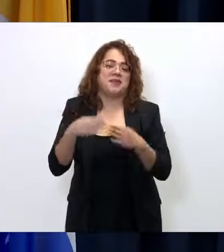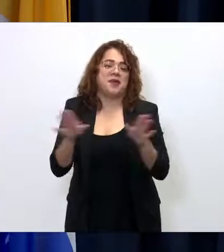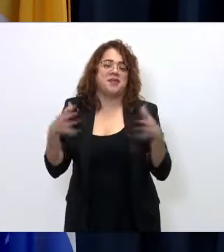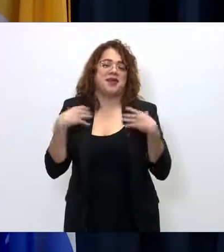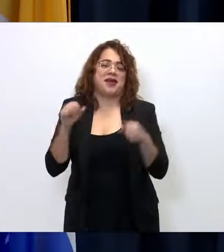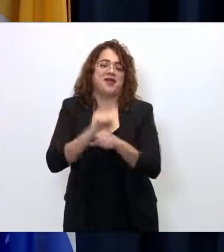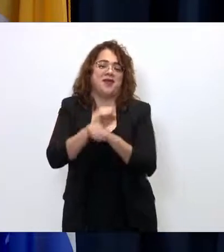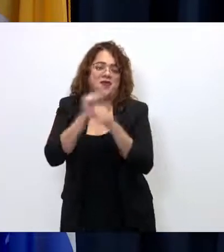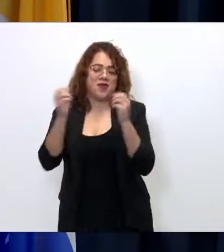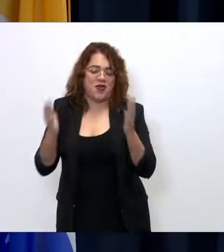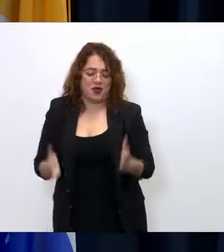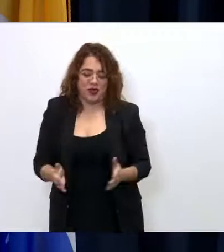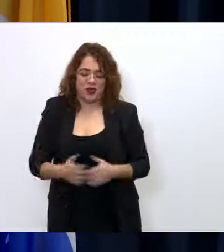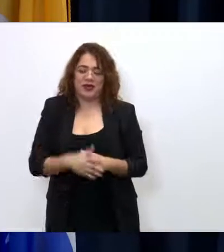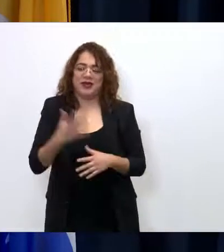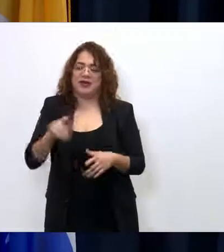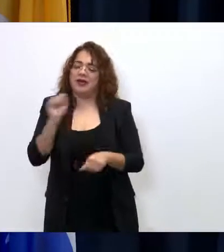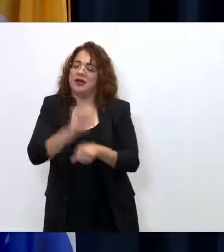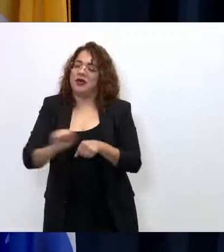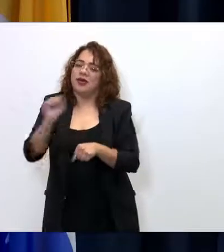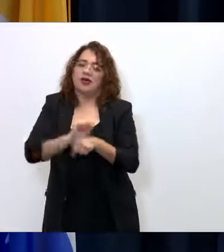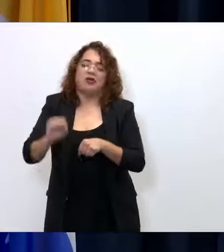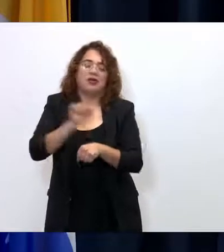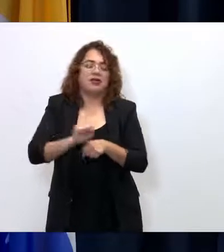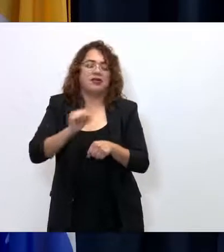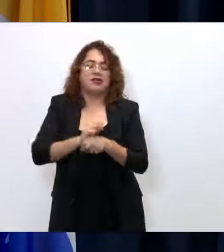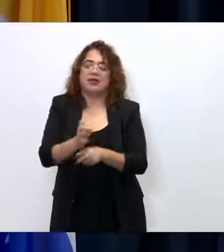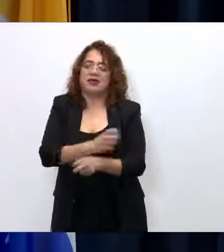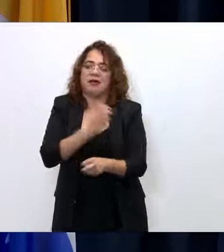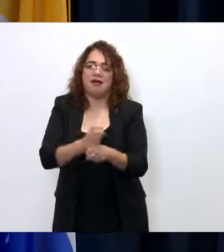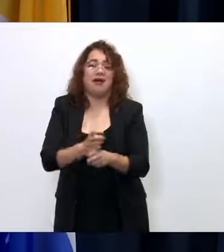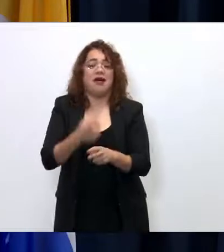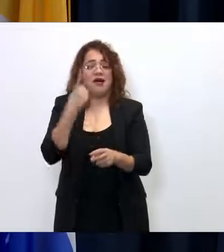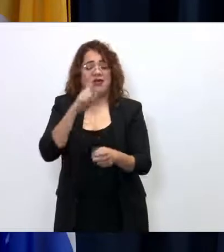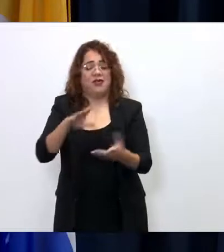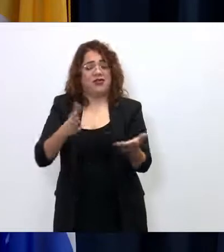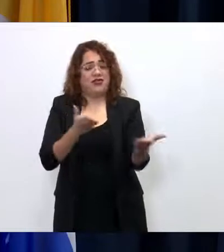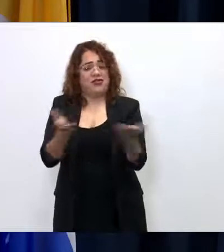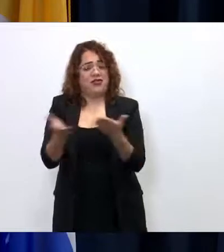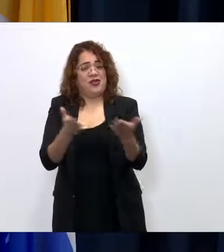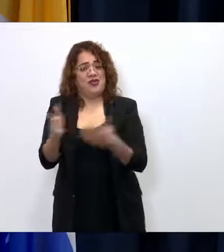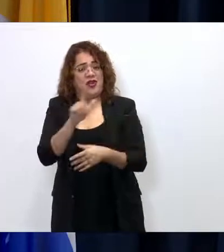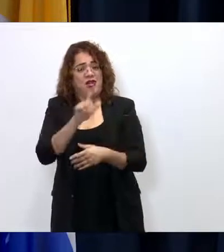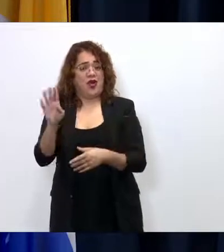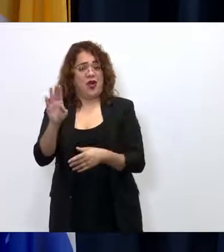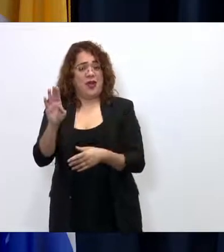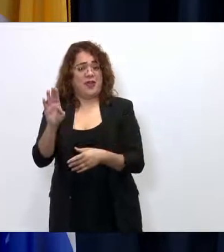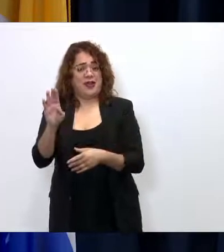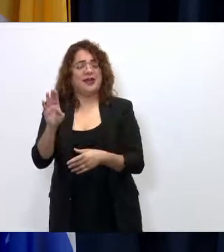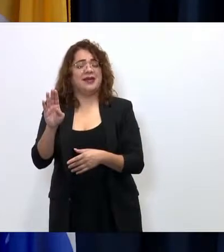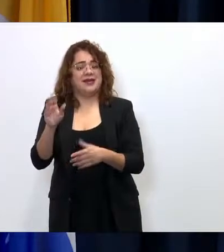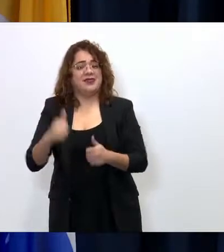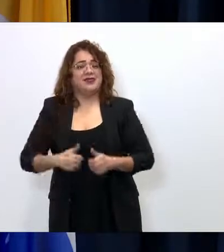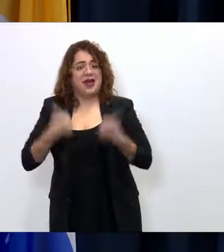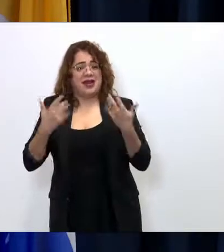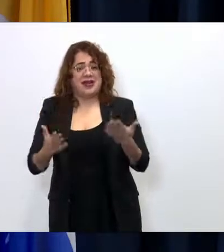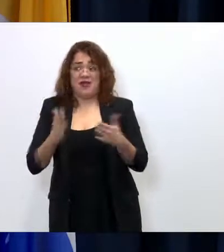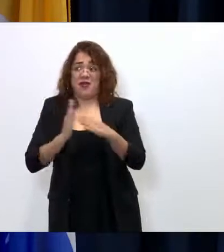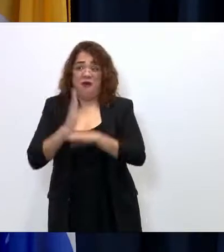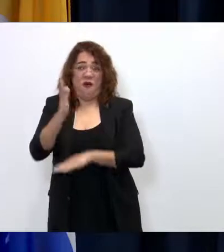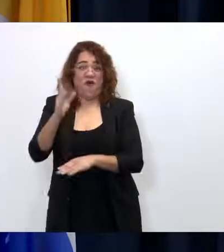en California y ha estado mejorando la salud de la comunidad de Long Beach durante más de un siglo. No